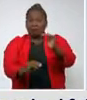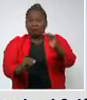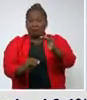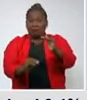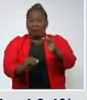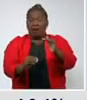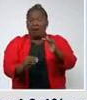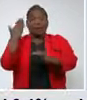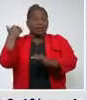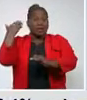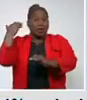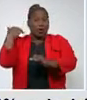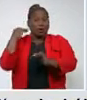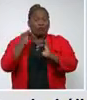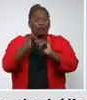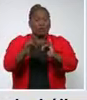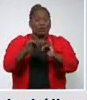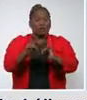anteriormente,